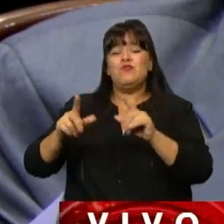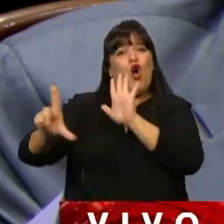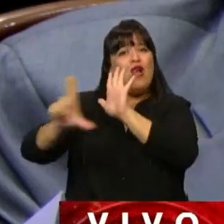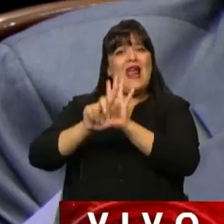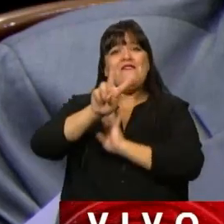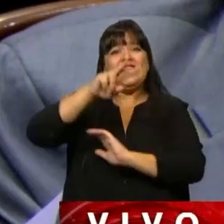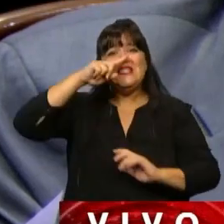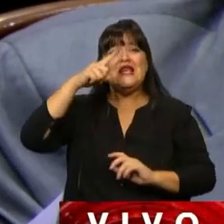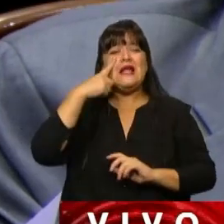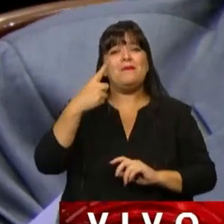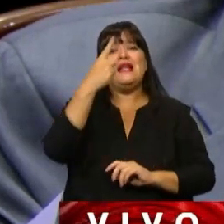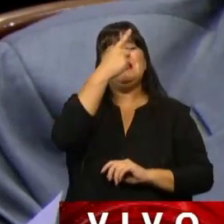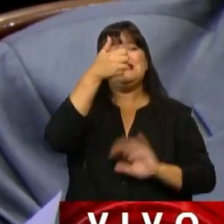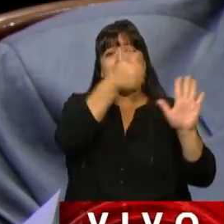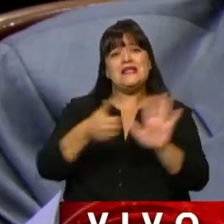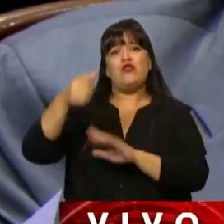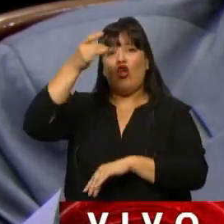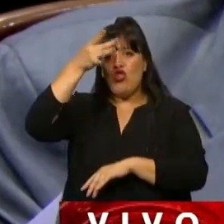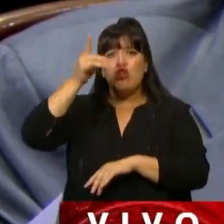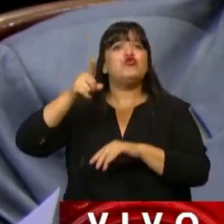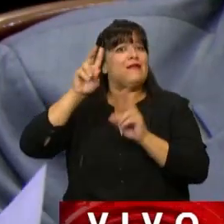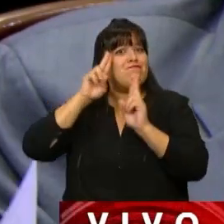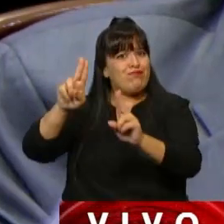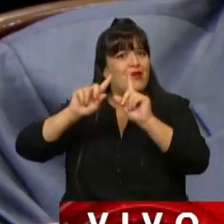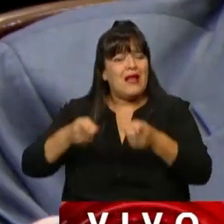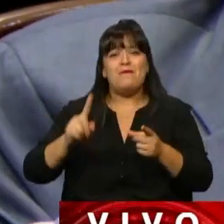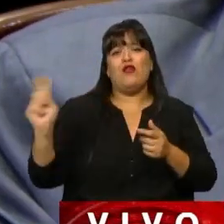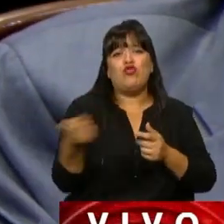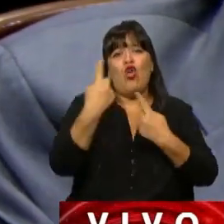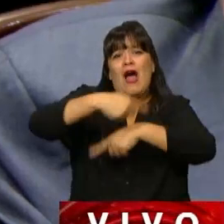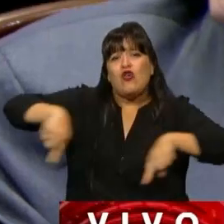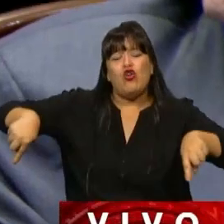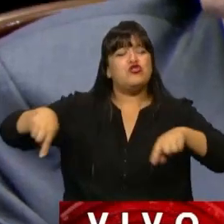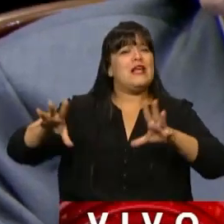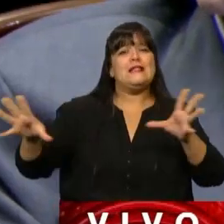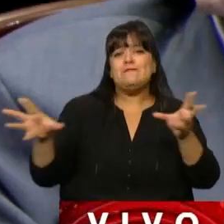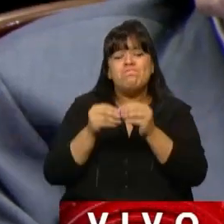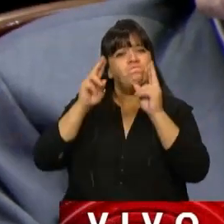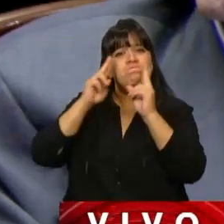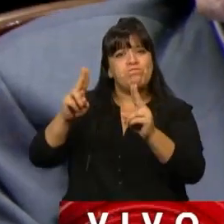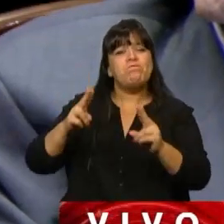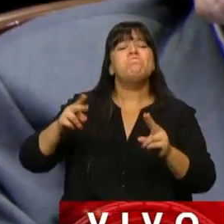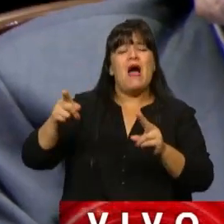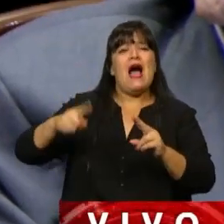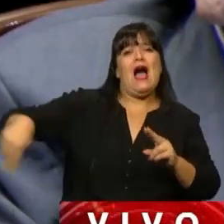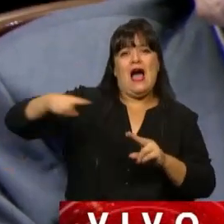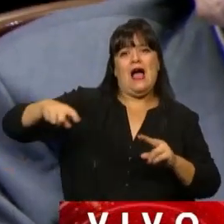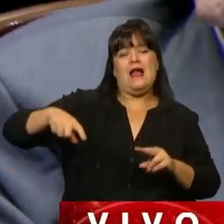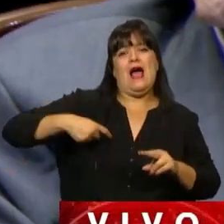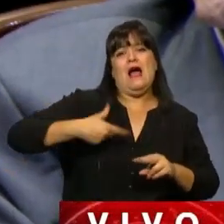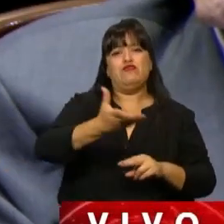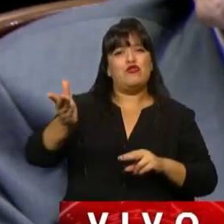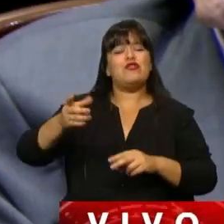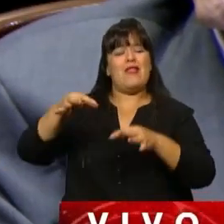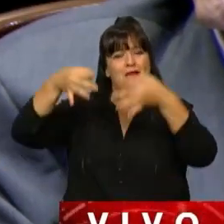Ley 27.612 y a todos los conceptos que hacen al bienestar de la Argentina. Vamos